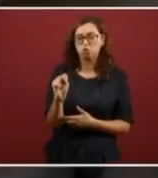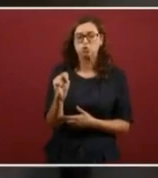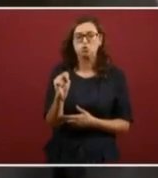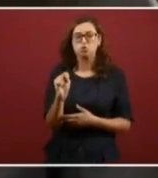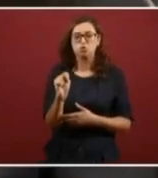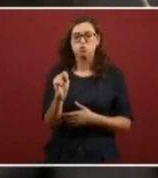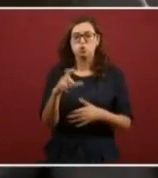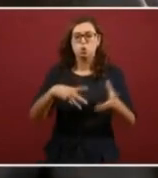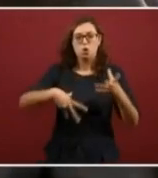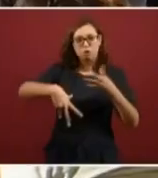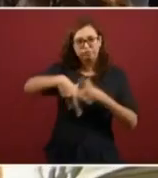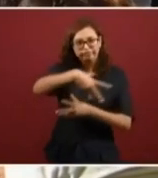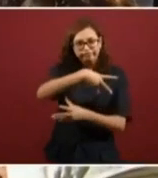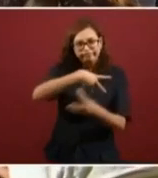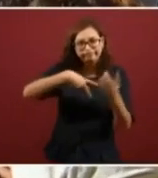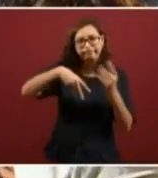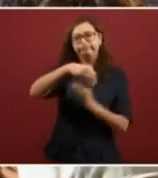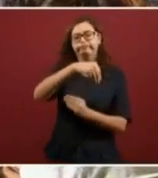están